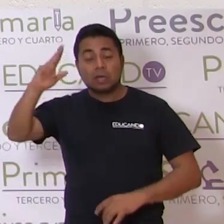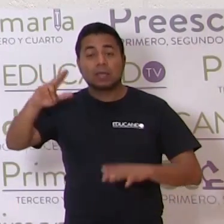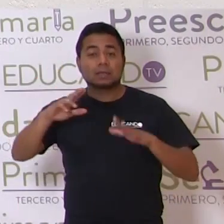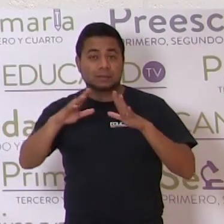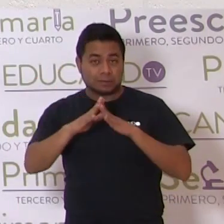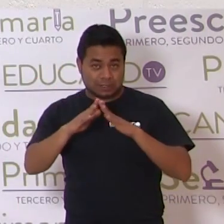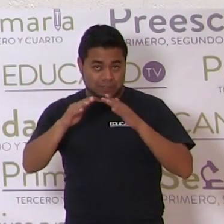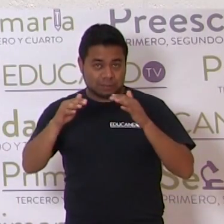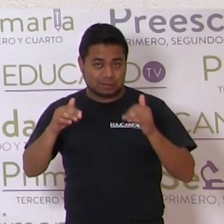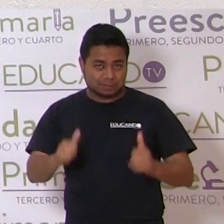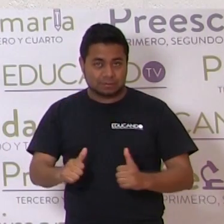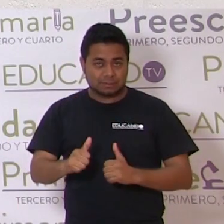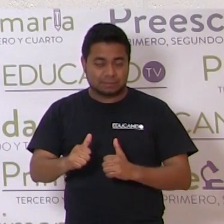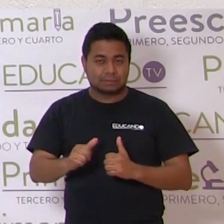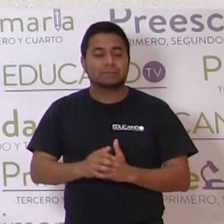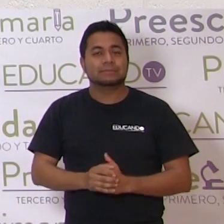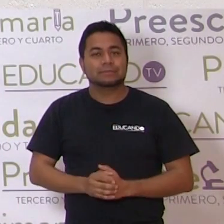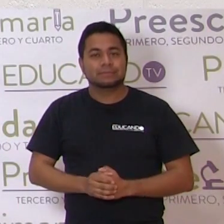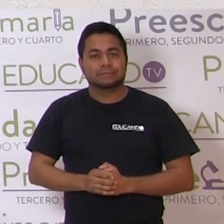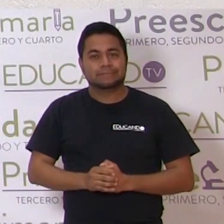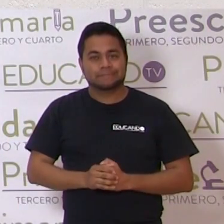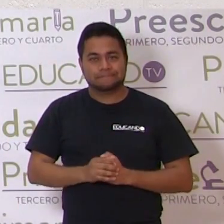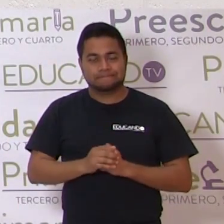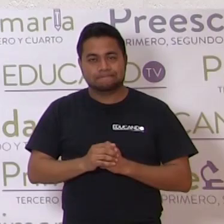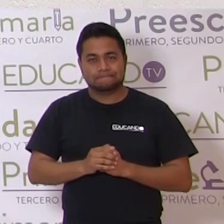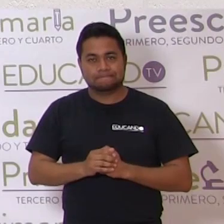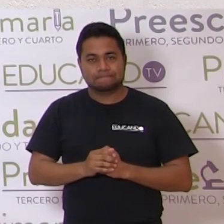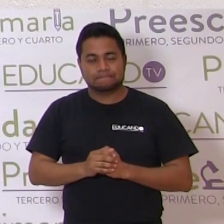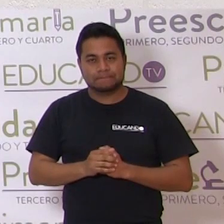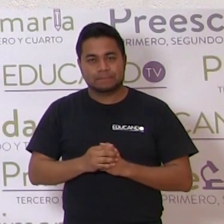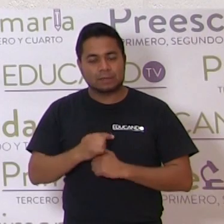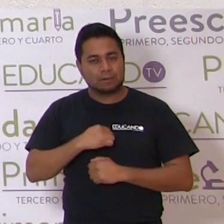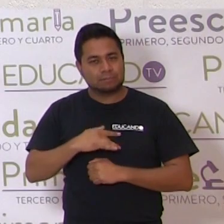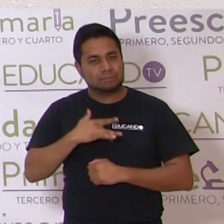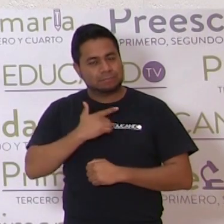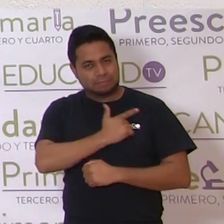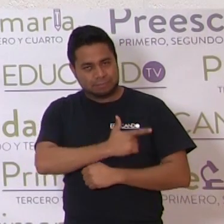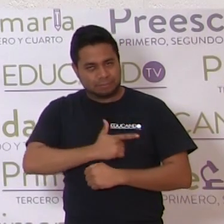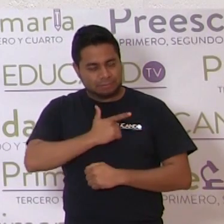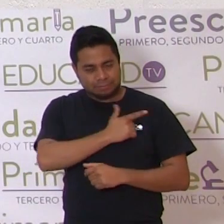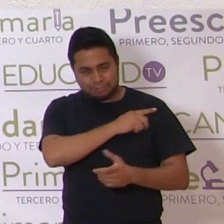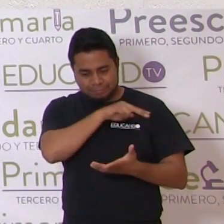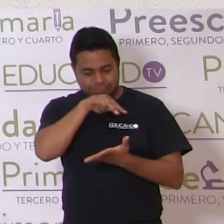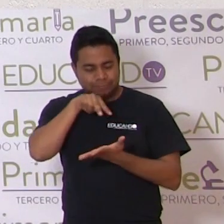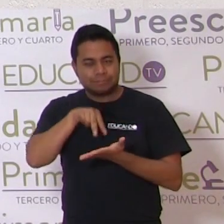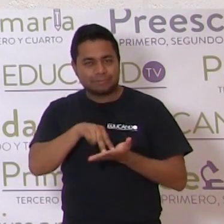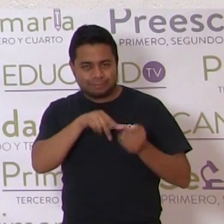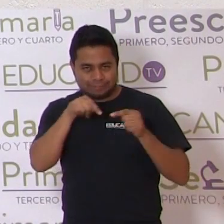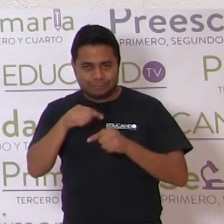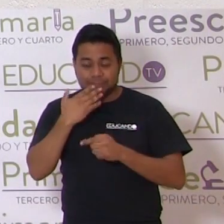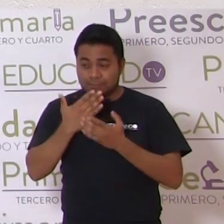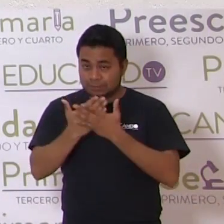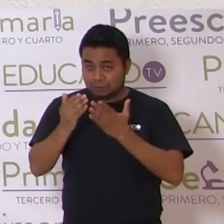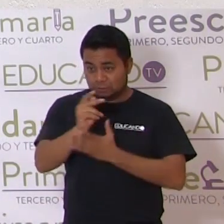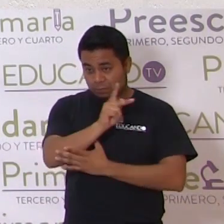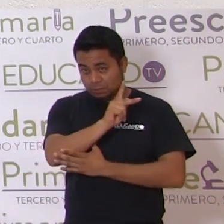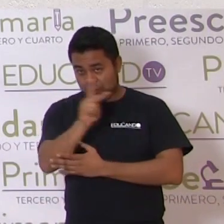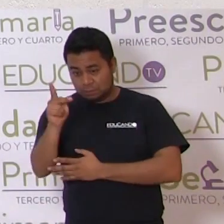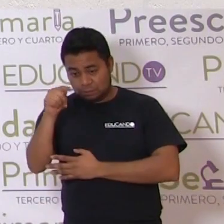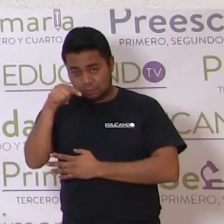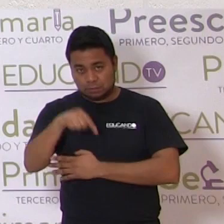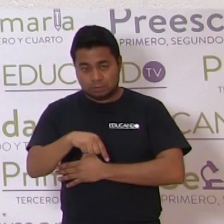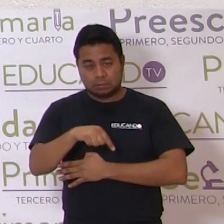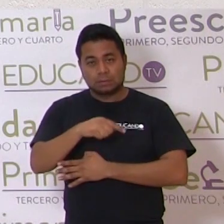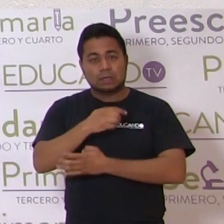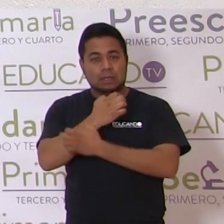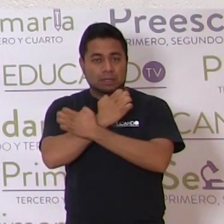tal? ¿Cómo están? Qué gusto estar con todos ustedes. Bienvenidos todos a este